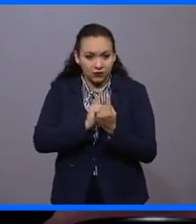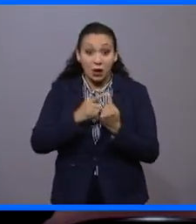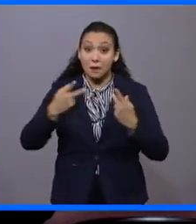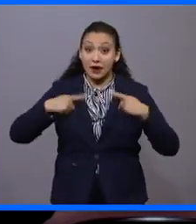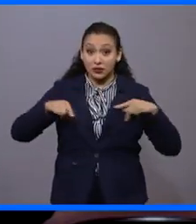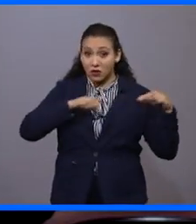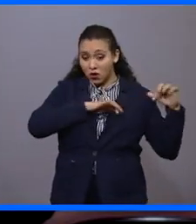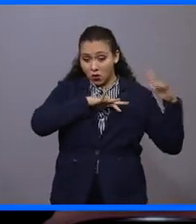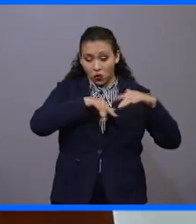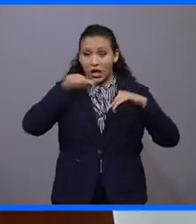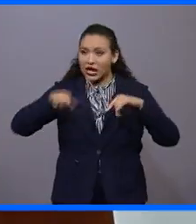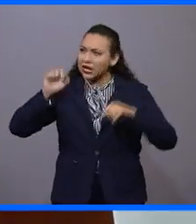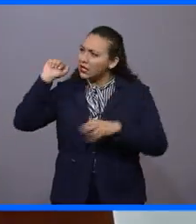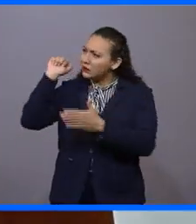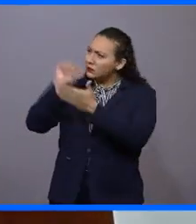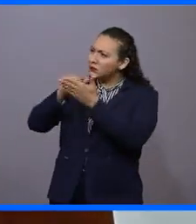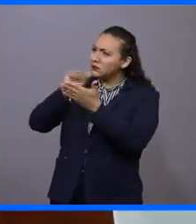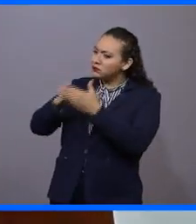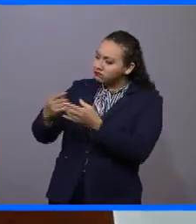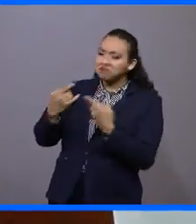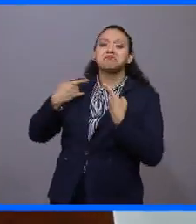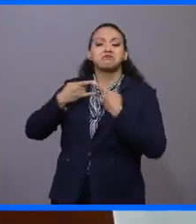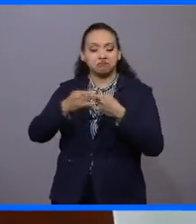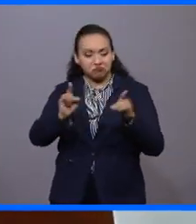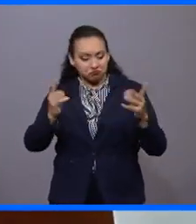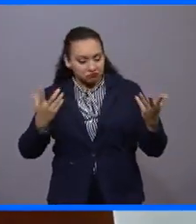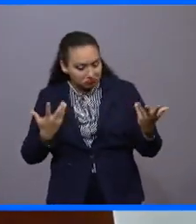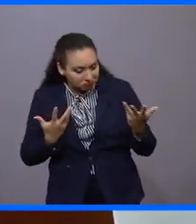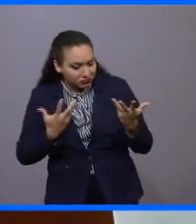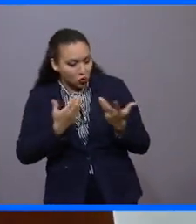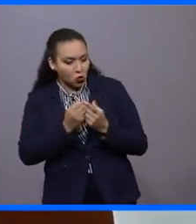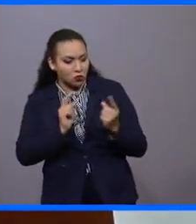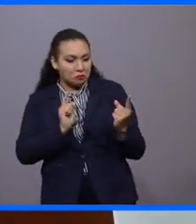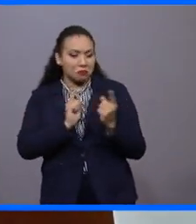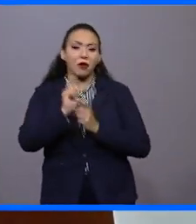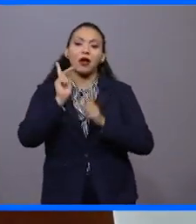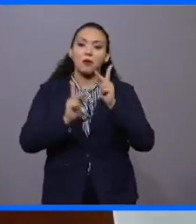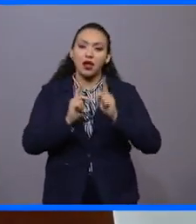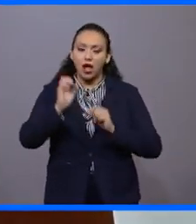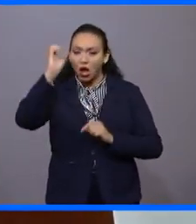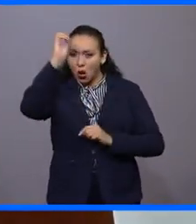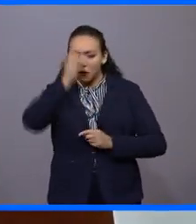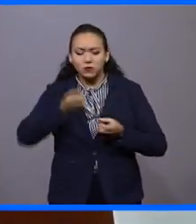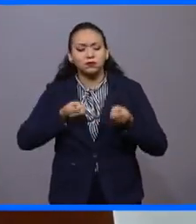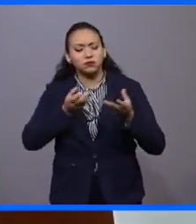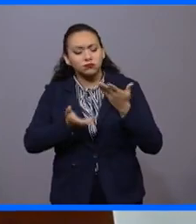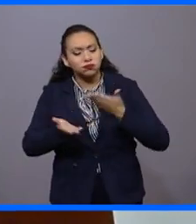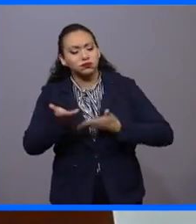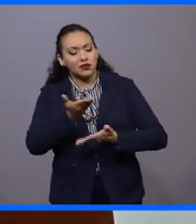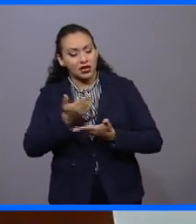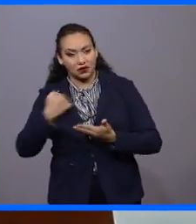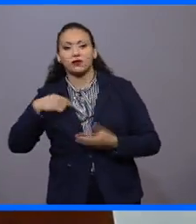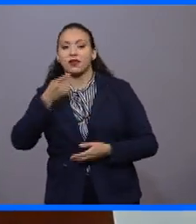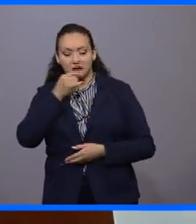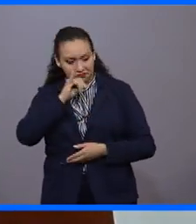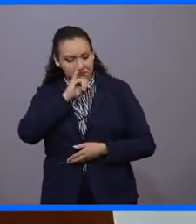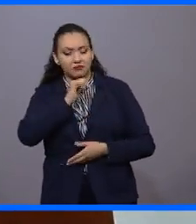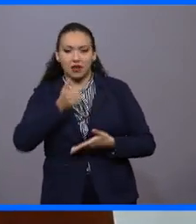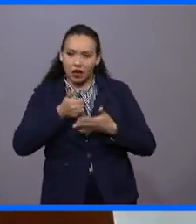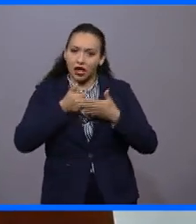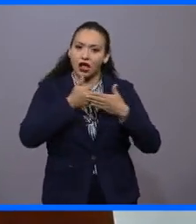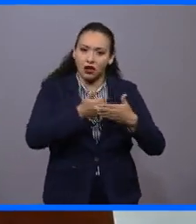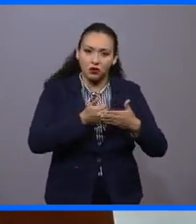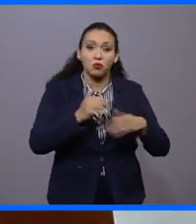mensaje pues contribuye a una vía adecuada para atender pues